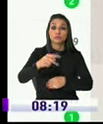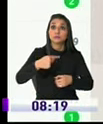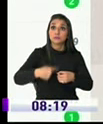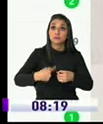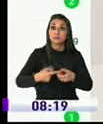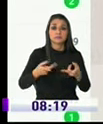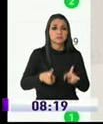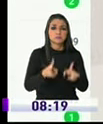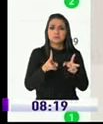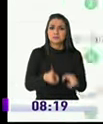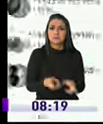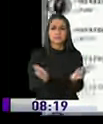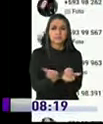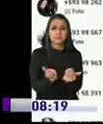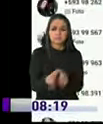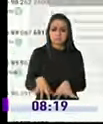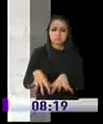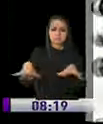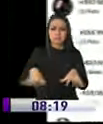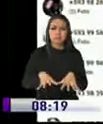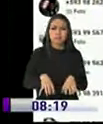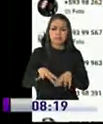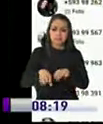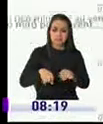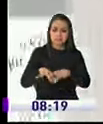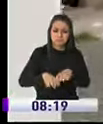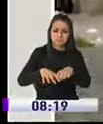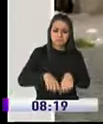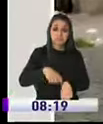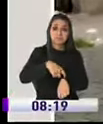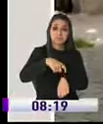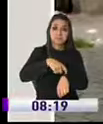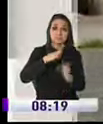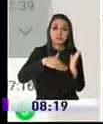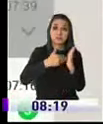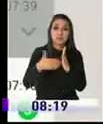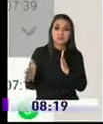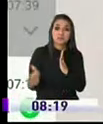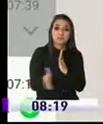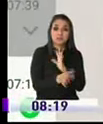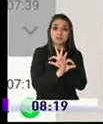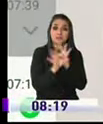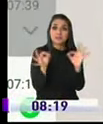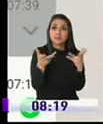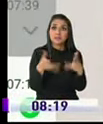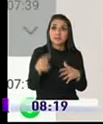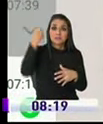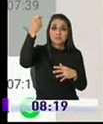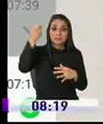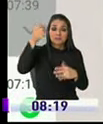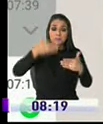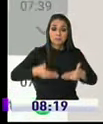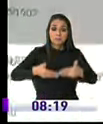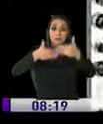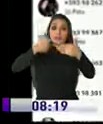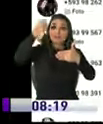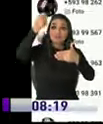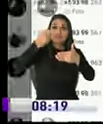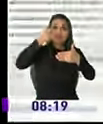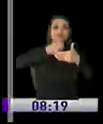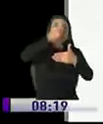mismo, abundancia de perros callejeros y también abundancia de basura. Los vecinos están colgando en las paredes y en los postes